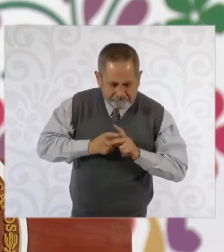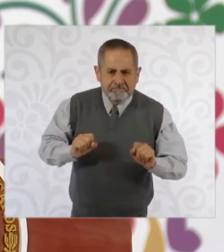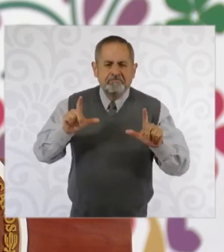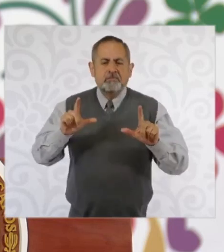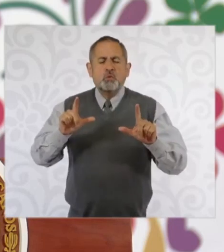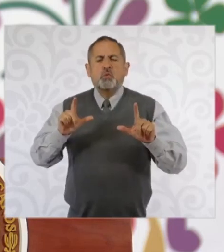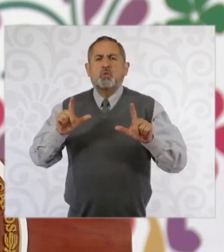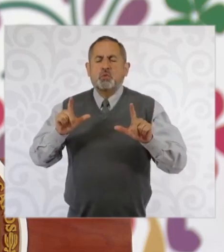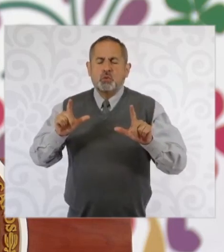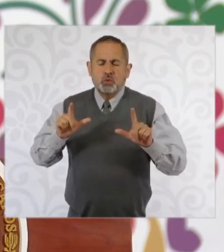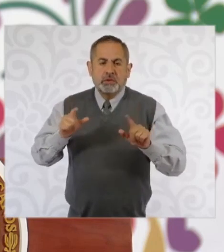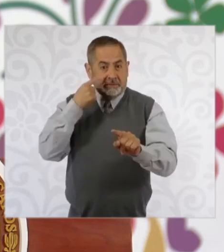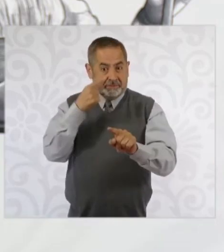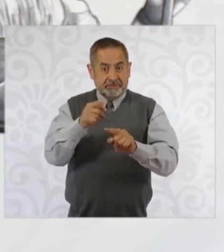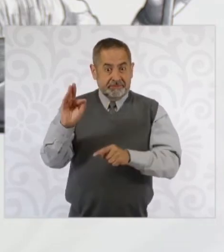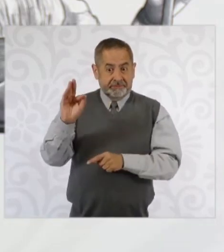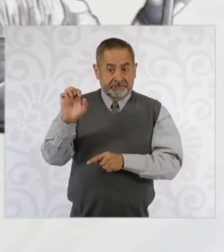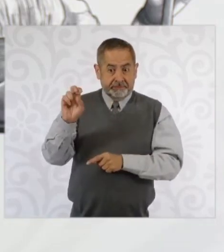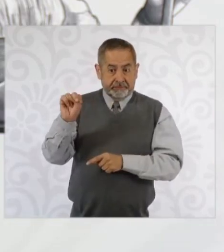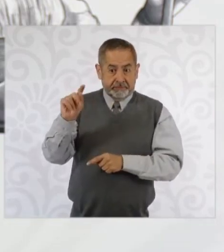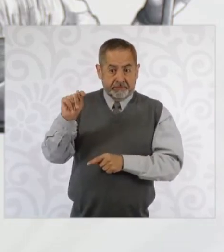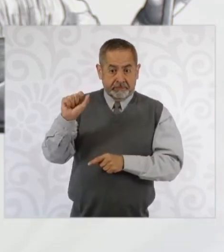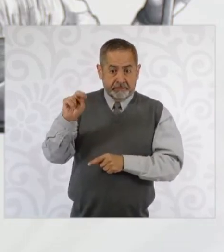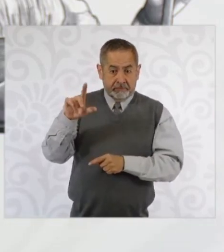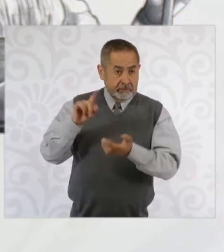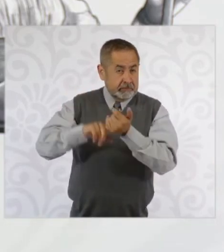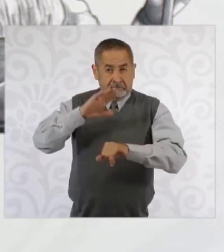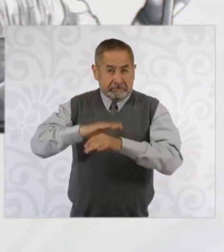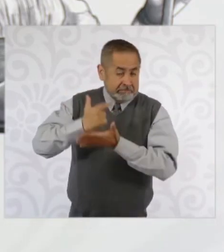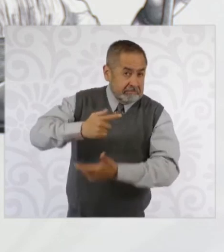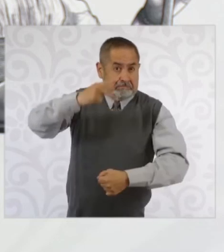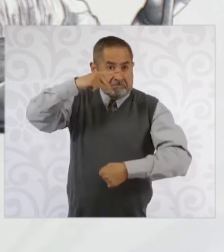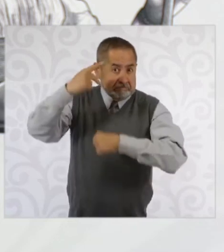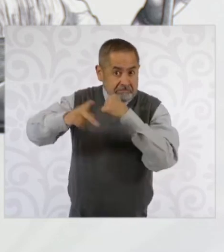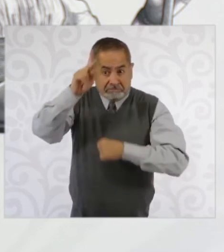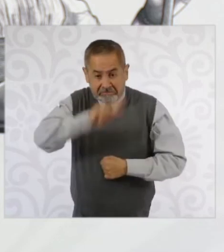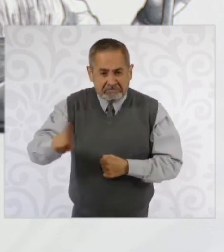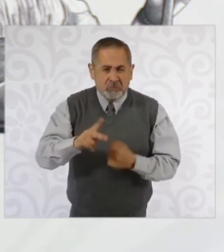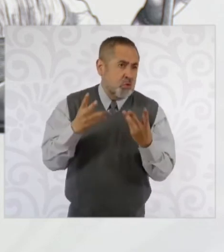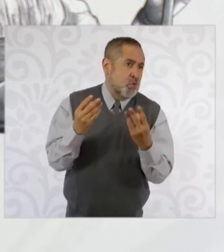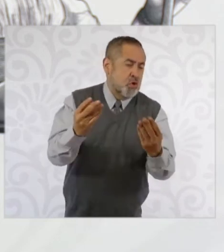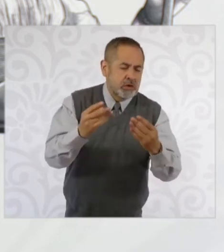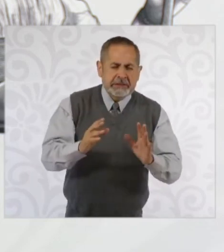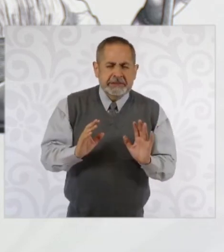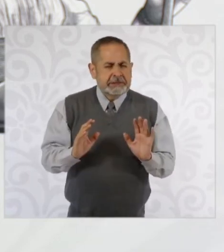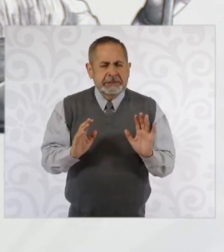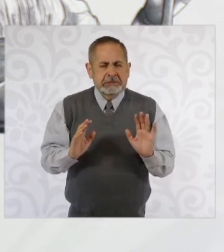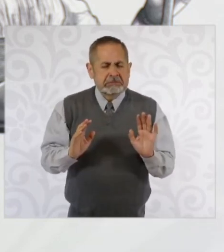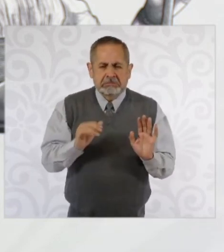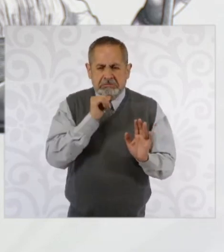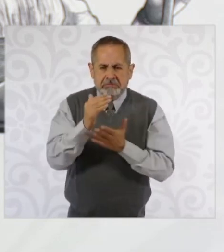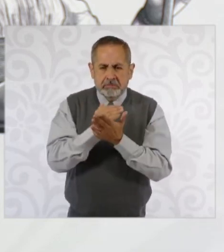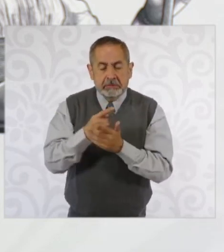El fentanilo en nuestro país realmente no es un problema, no hay una crisis como lo hay